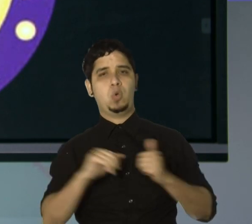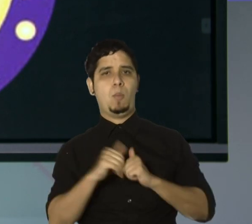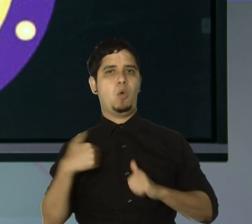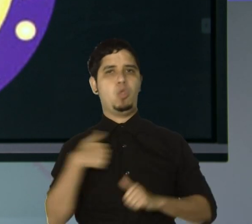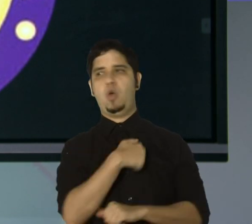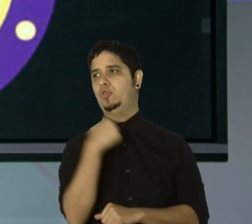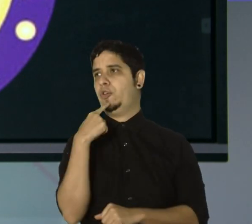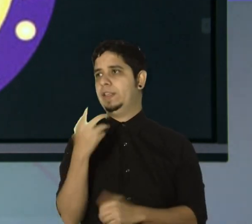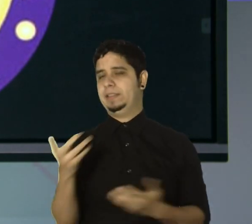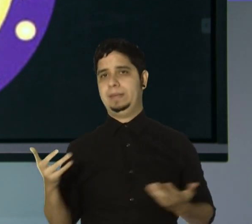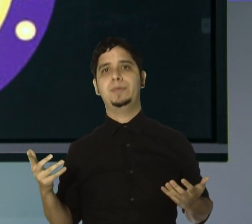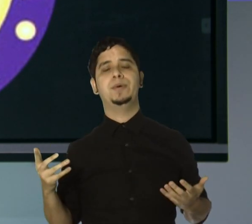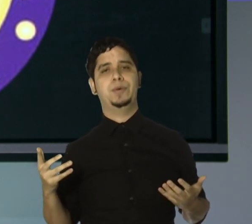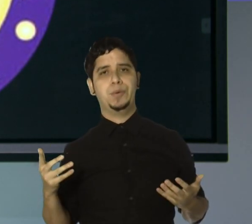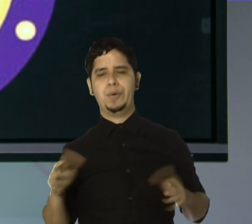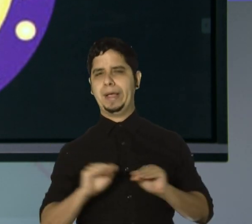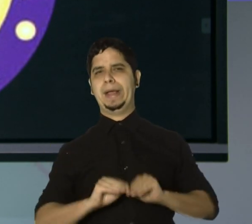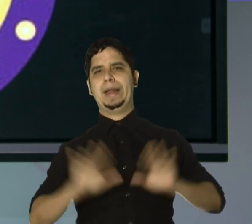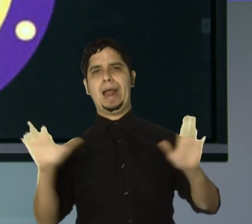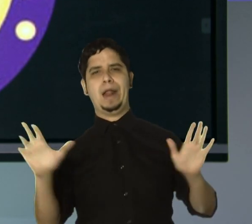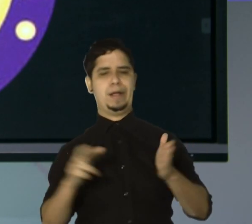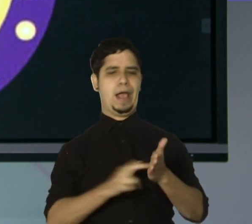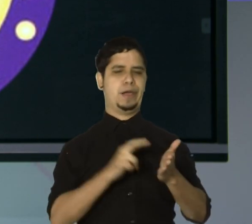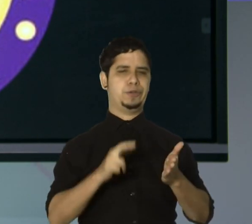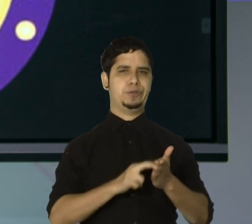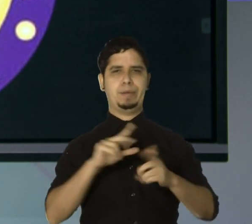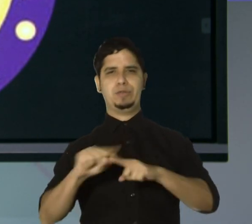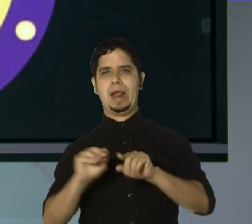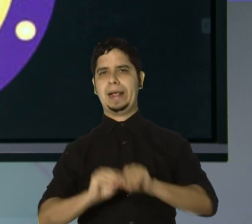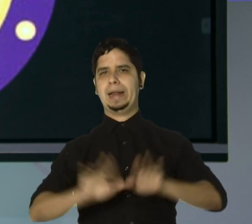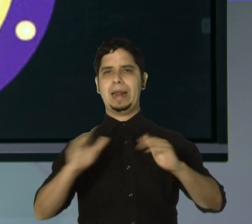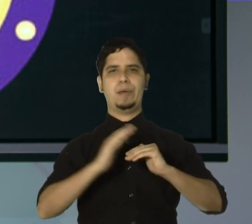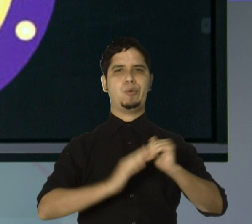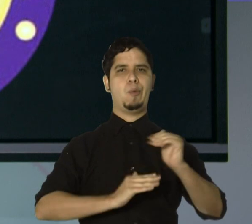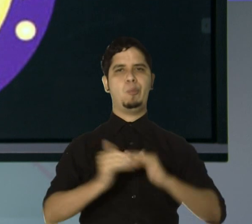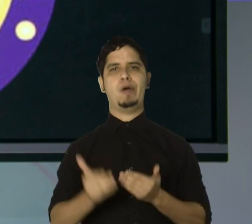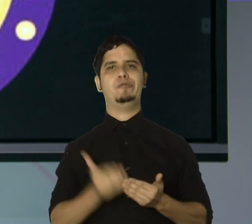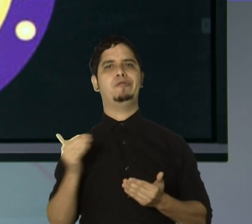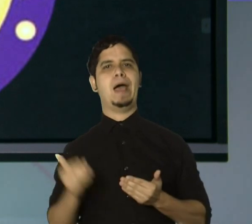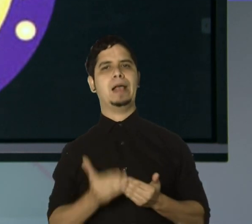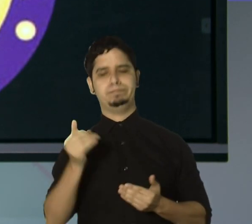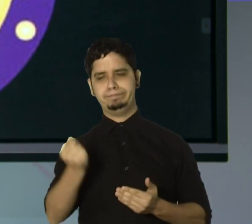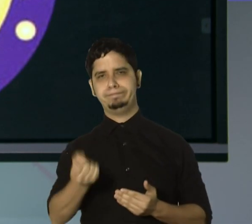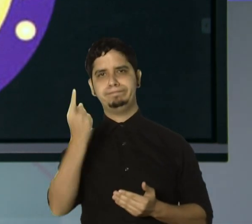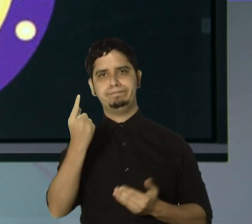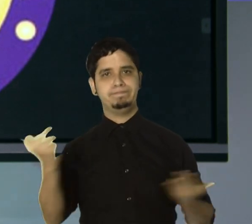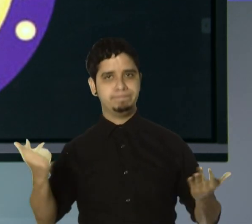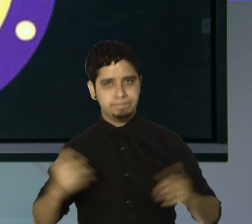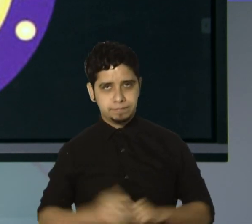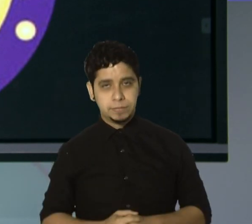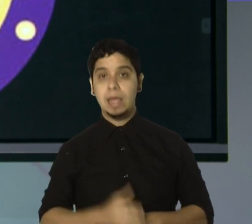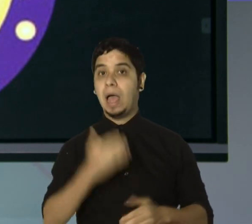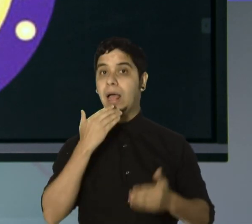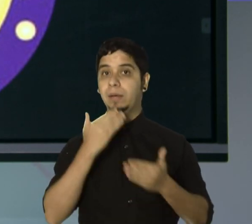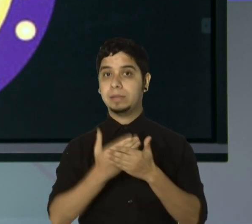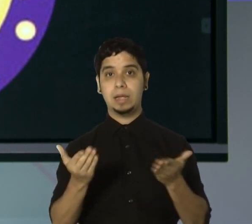los puertorriqueños, arroja bichuelo, una manera cómoda, una manera fácil. Muy agradecido con su presencia. Al